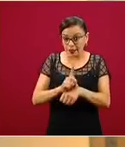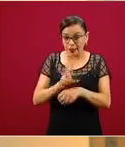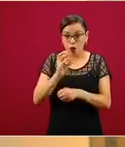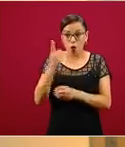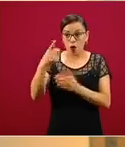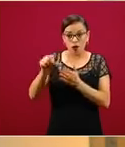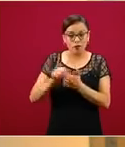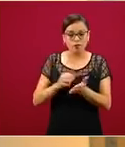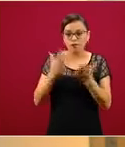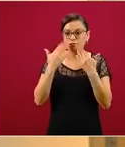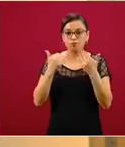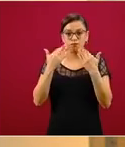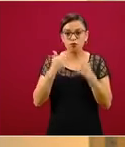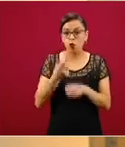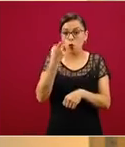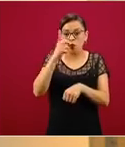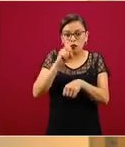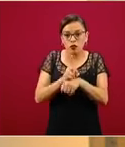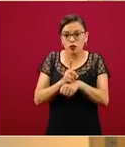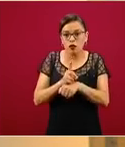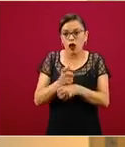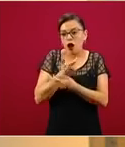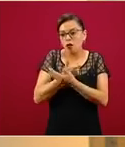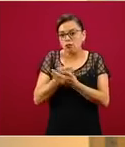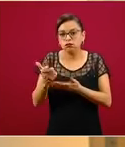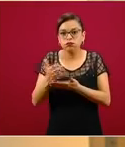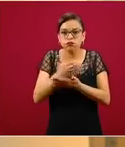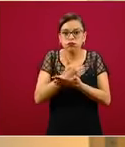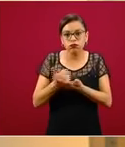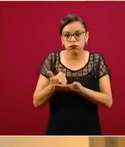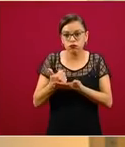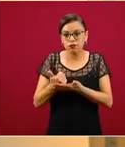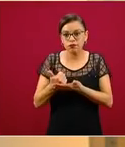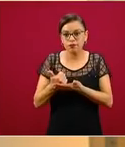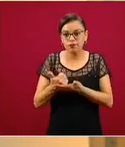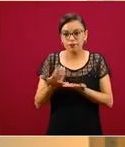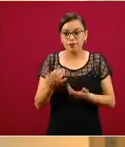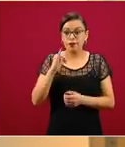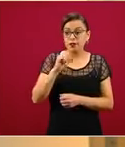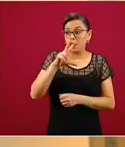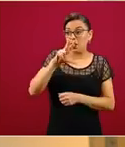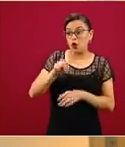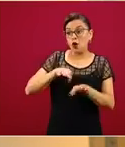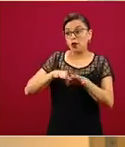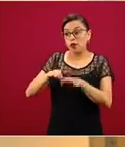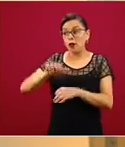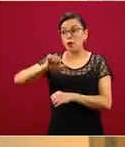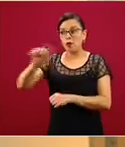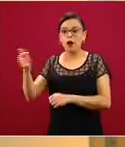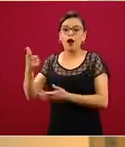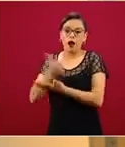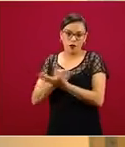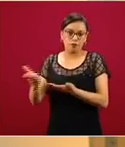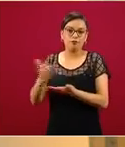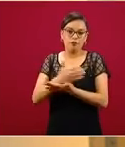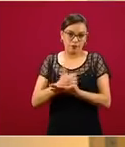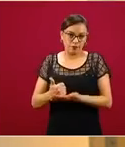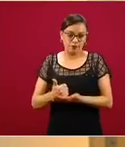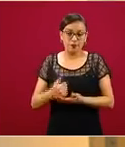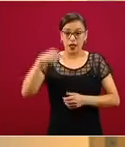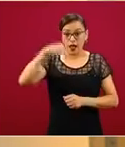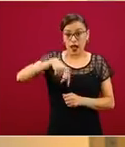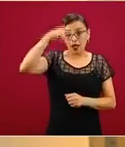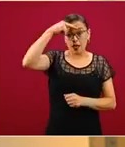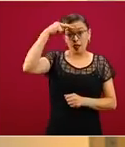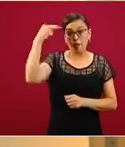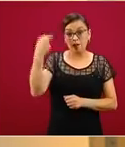garantizado que se les va a pagar, estén o no laborando. Y en México, desde hace muchas décadas, vivimos